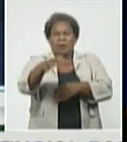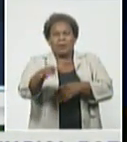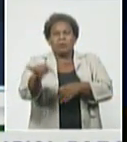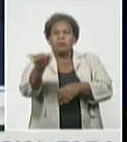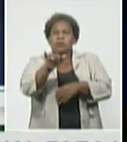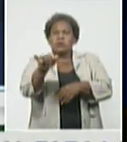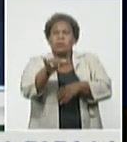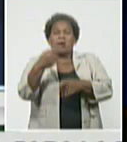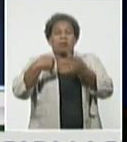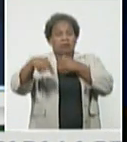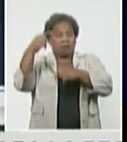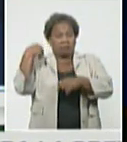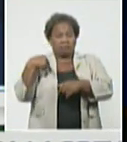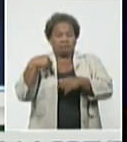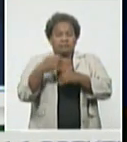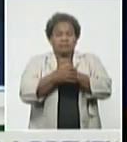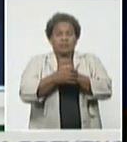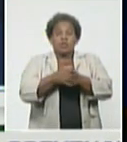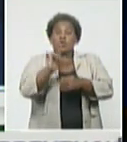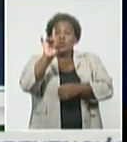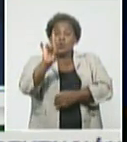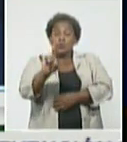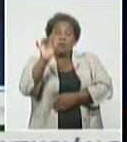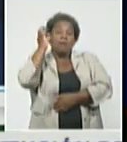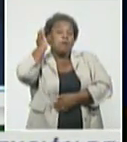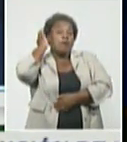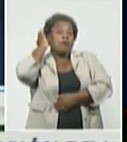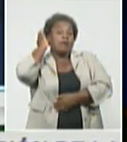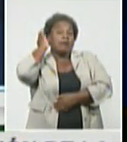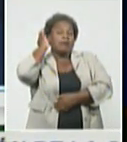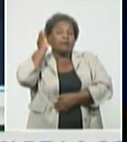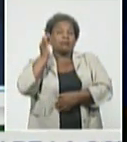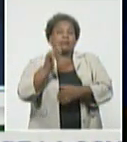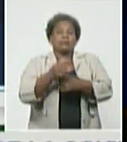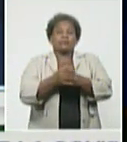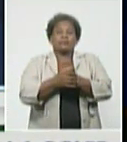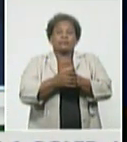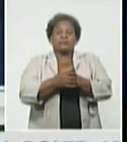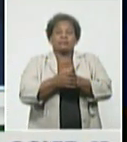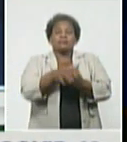ayer, 9 del sexo femenino, y se